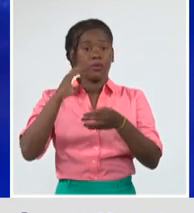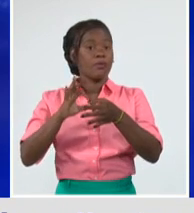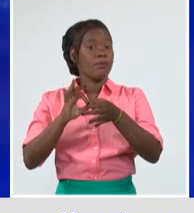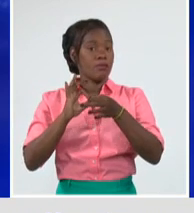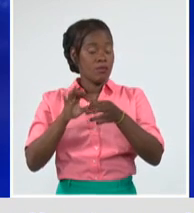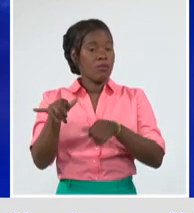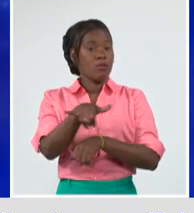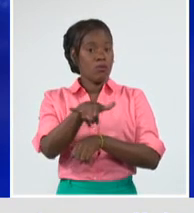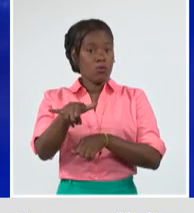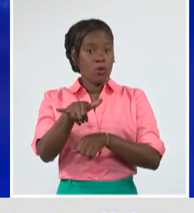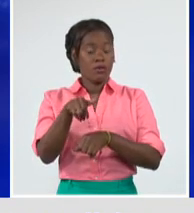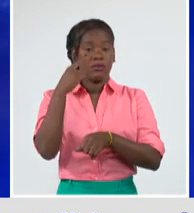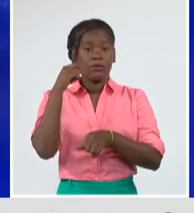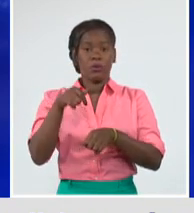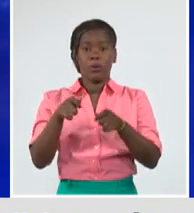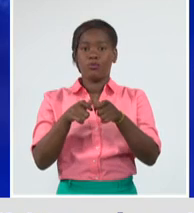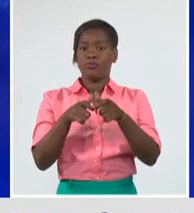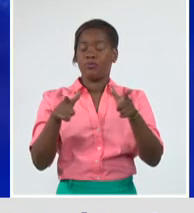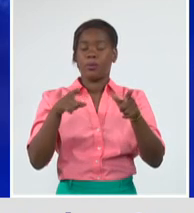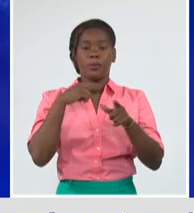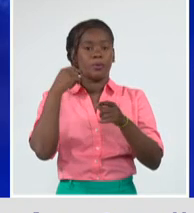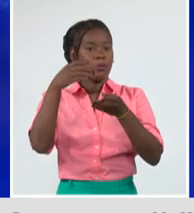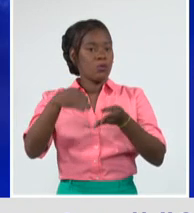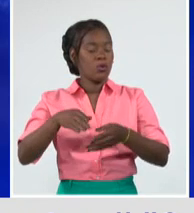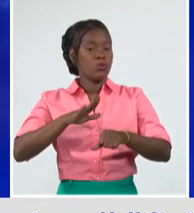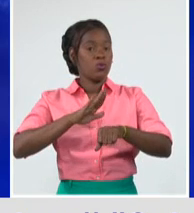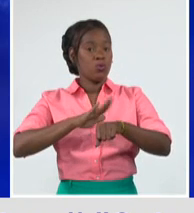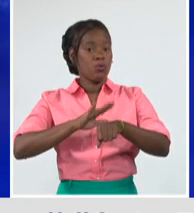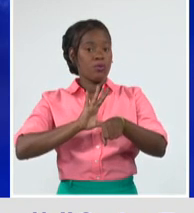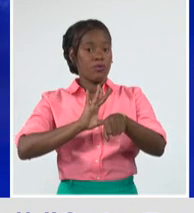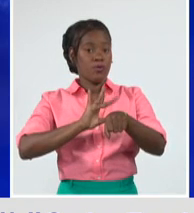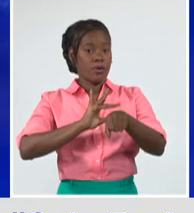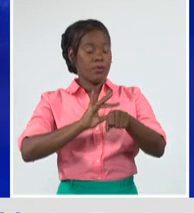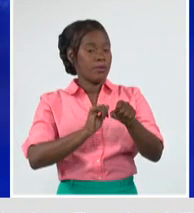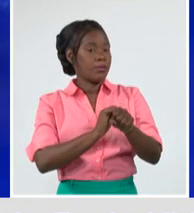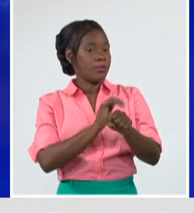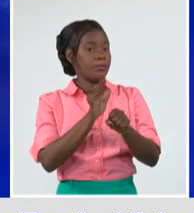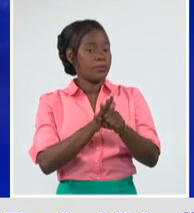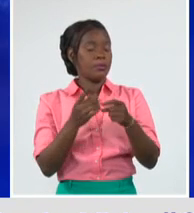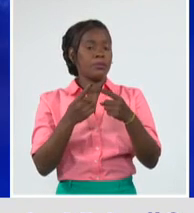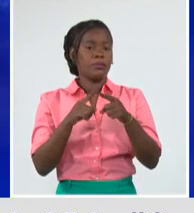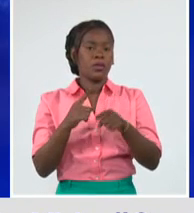casos fallecidos y realmente todavía enfrentando